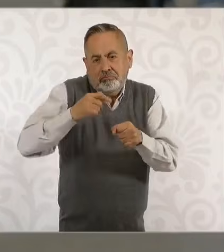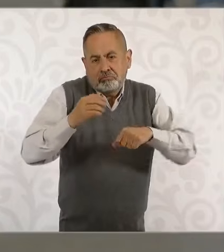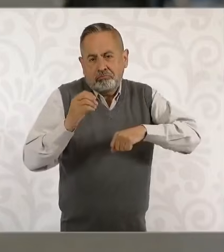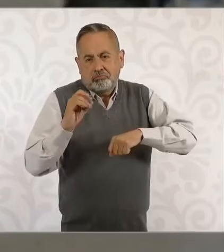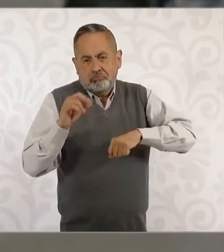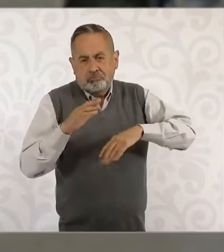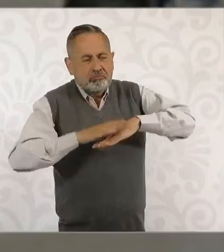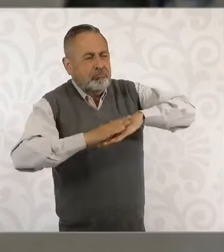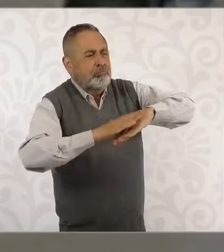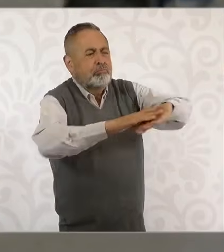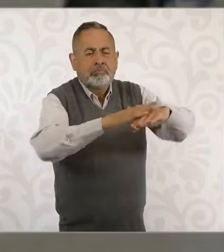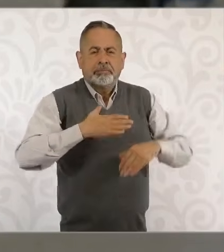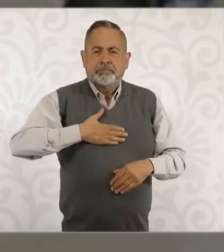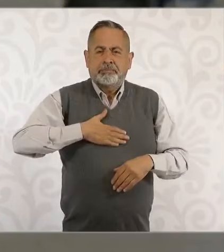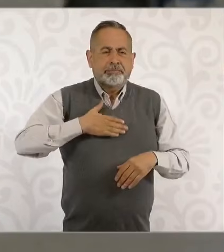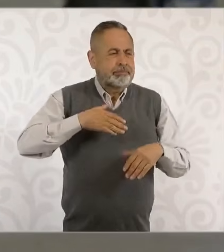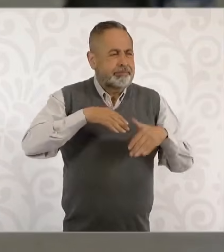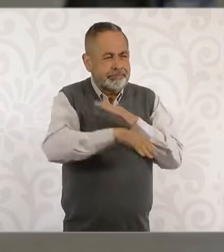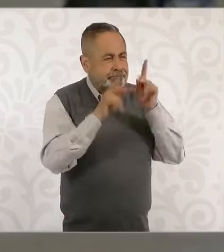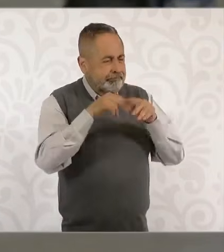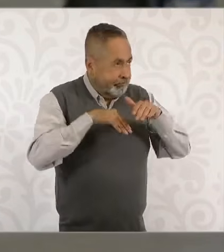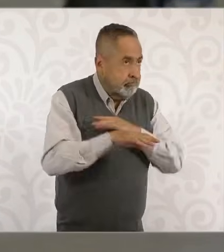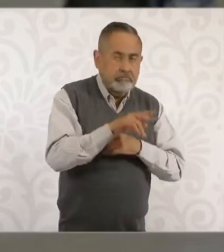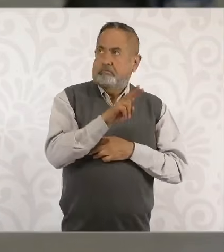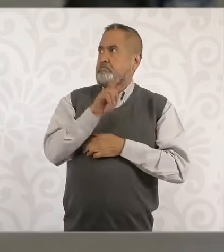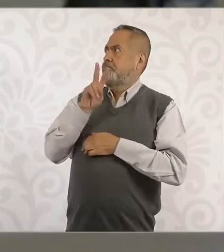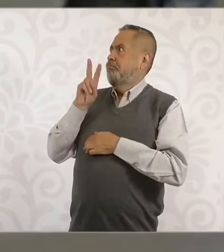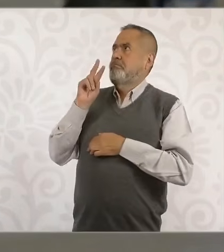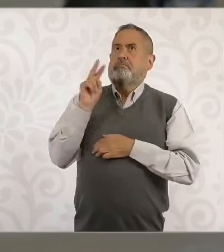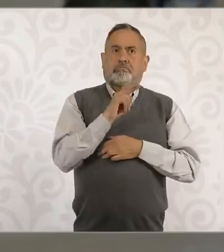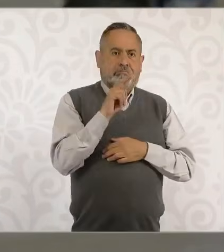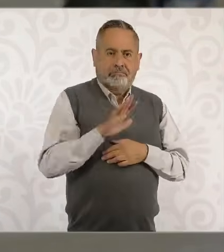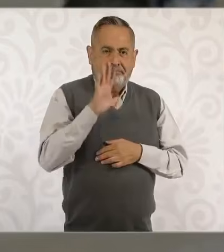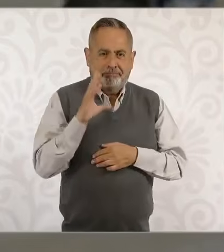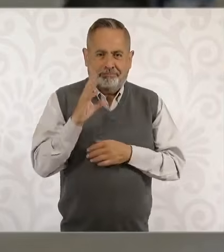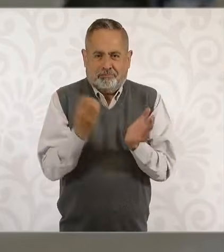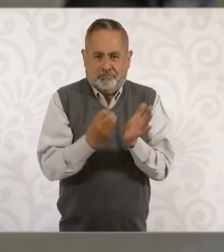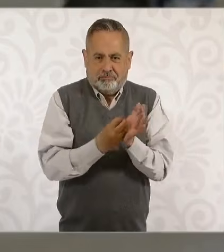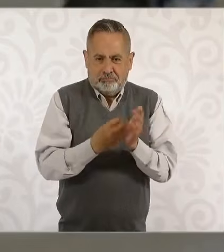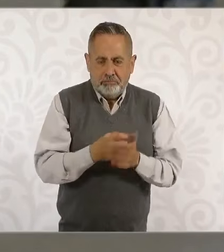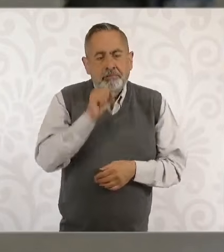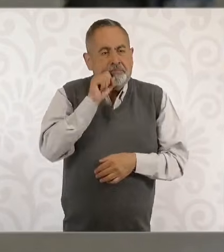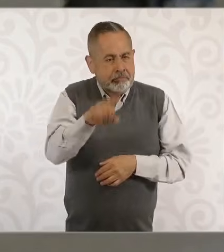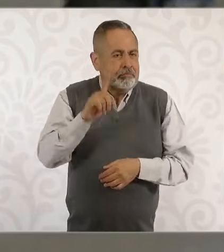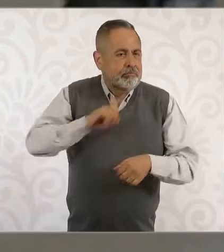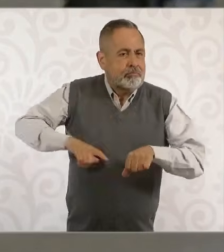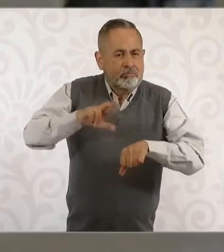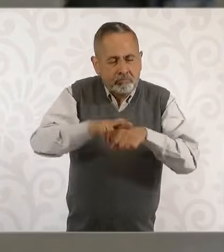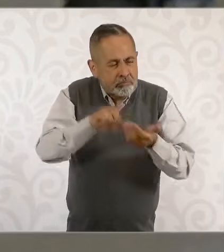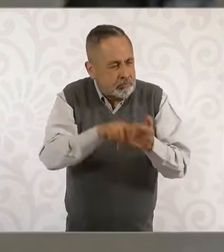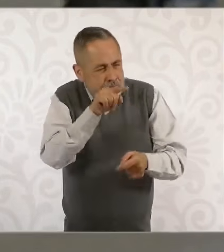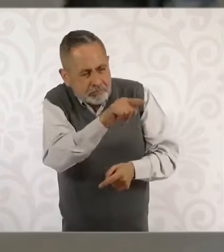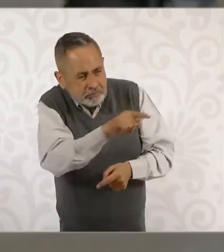visitas. Varias de las personas que están involucradas en estas operaciones, incluyendo pues a la gobernadora, fueron